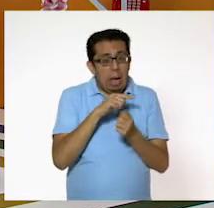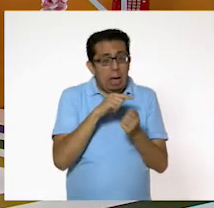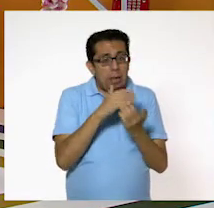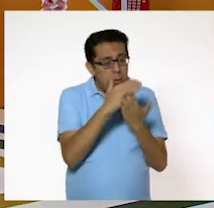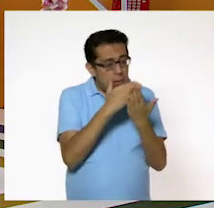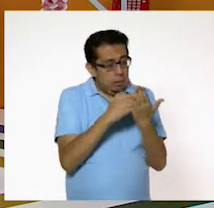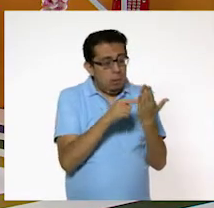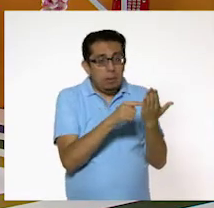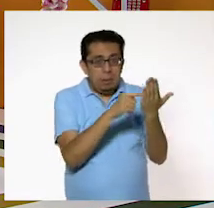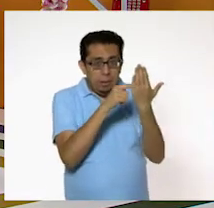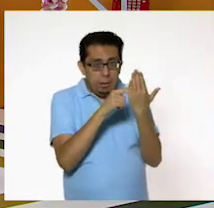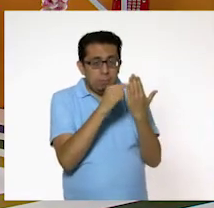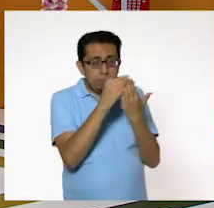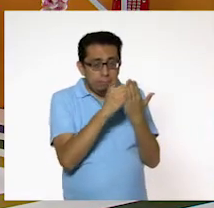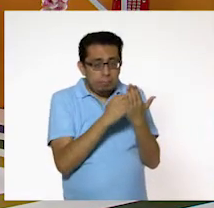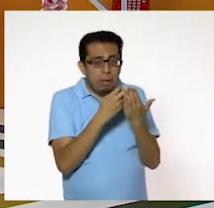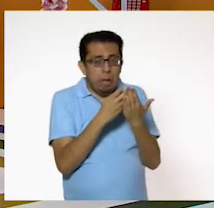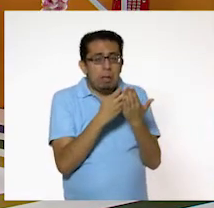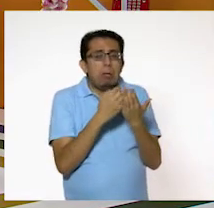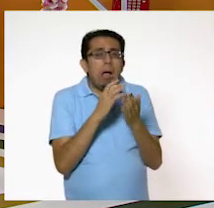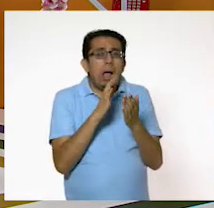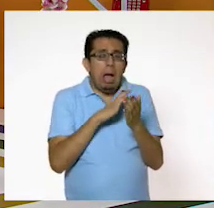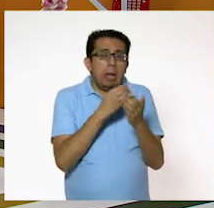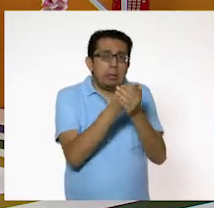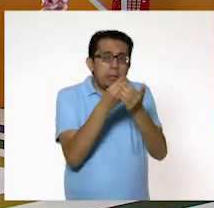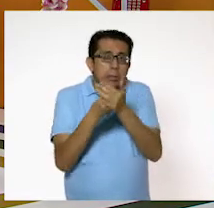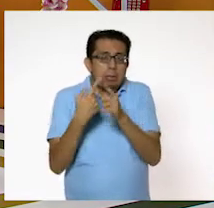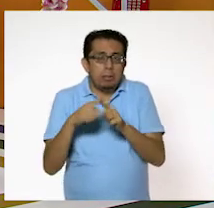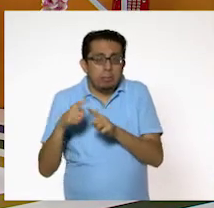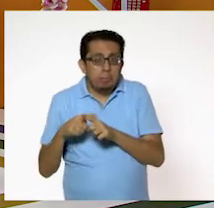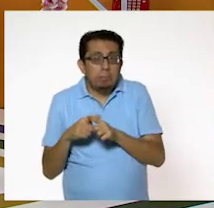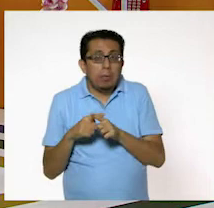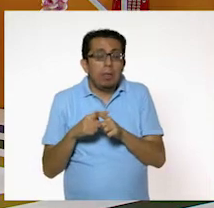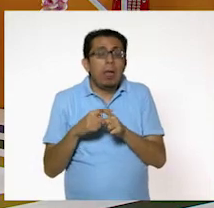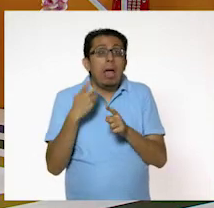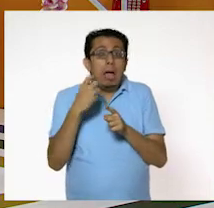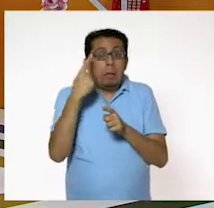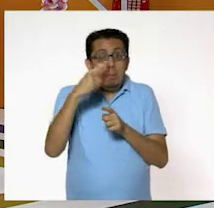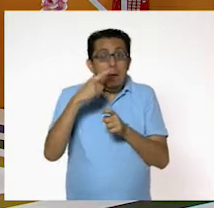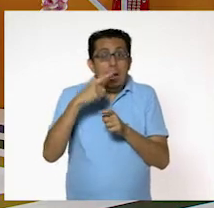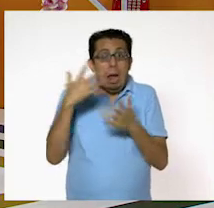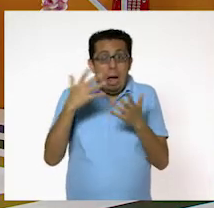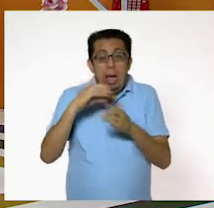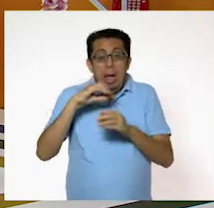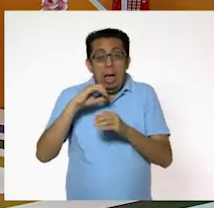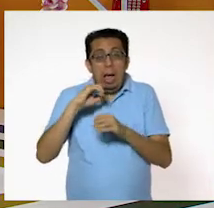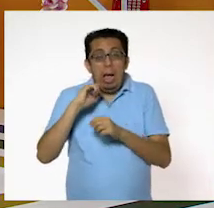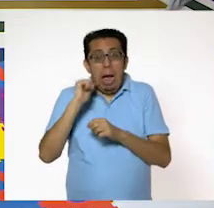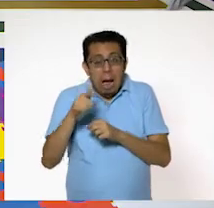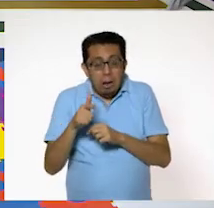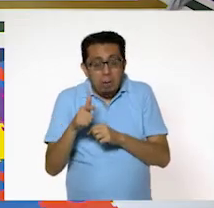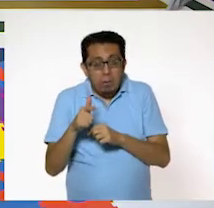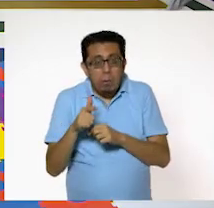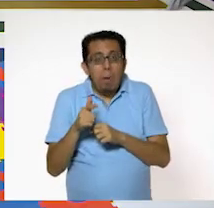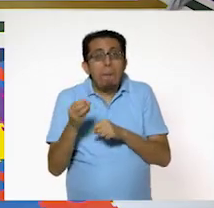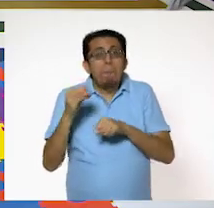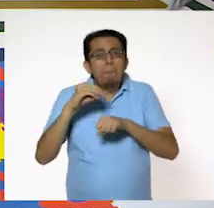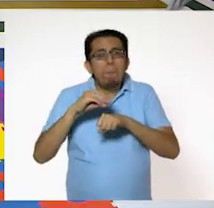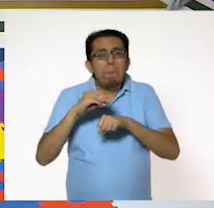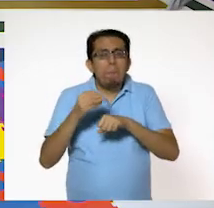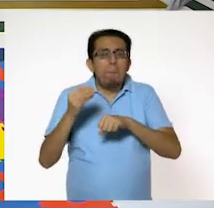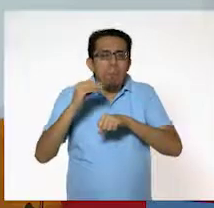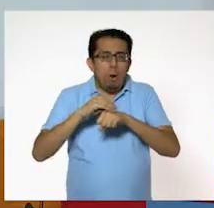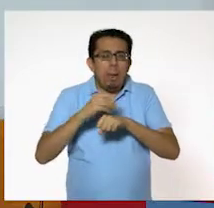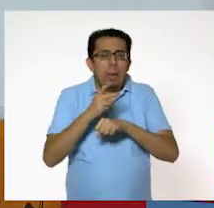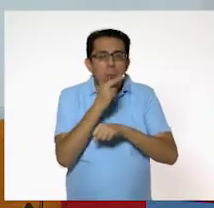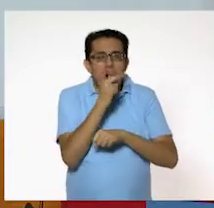Ajá. Este es para construir algo, pues le ponemos materiales. Si fuera una receta, pondríamos ingredientes, ¿no? Ajá. Entonces aquí vamos